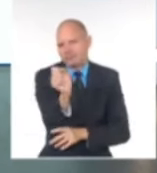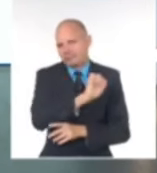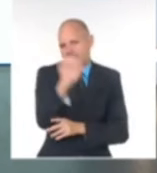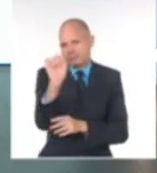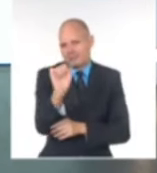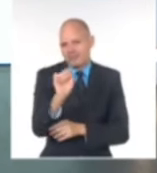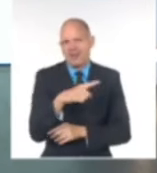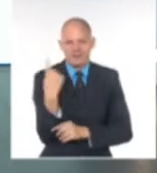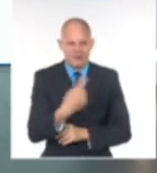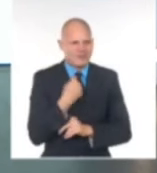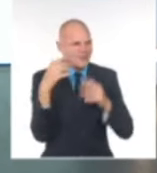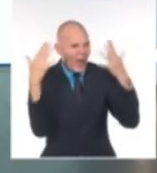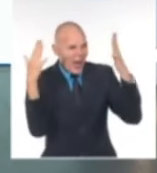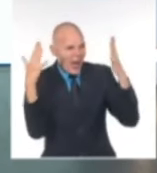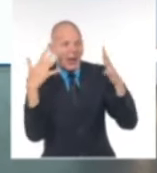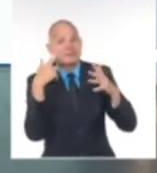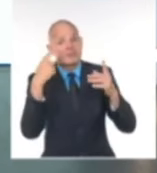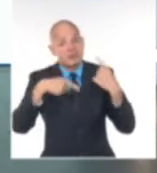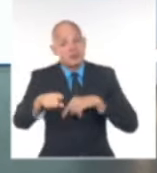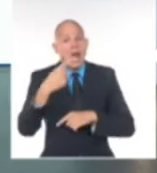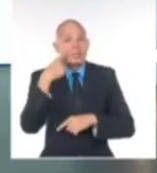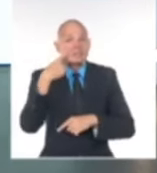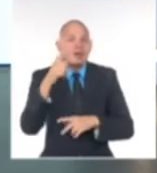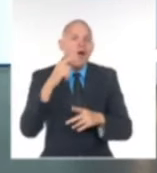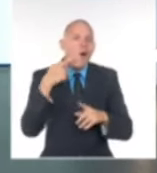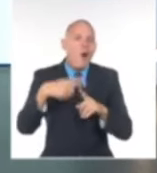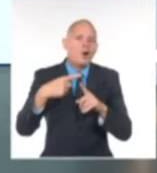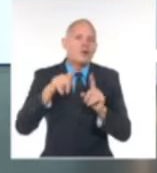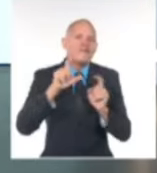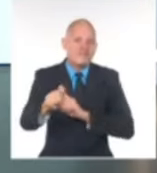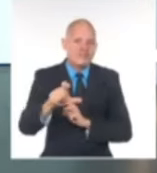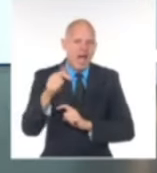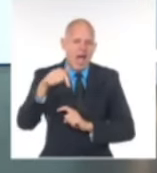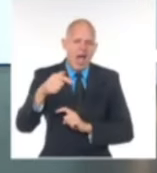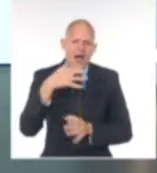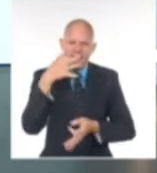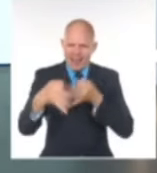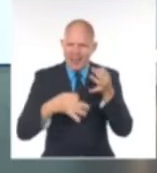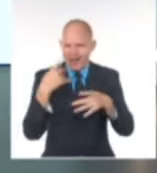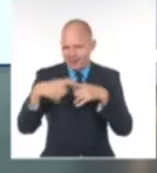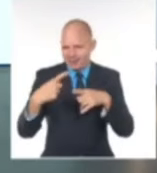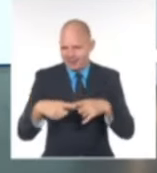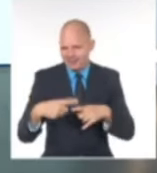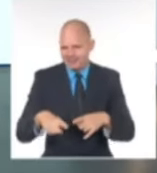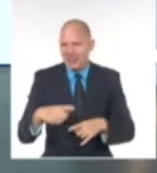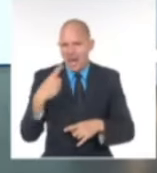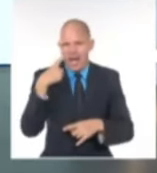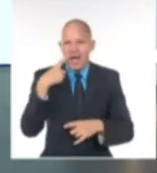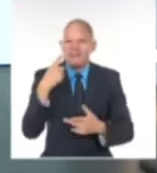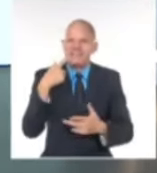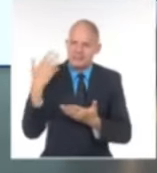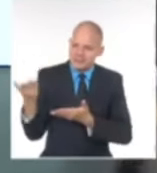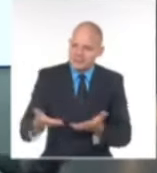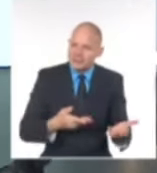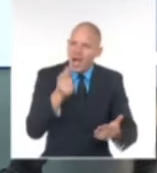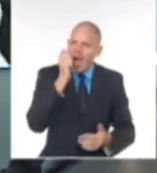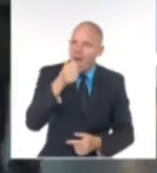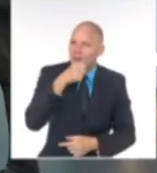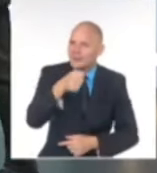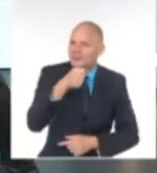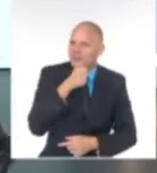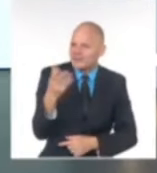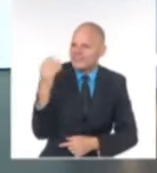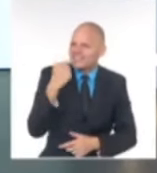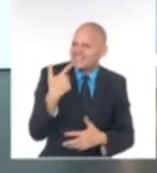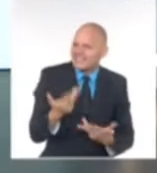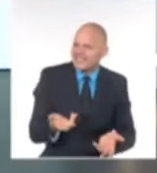su clasificación a la gran final. Con los detalles de lo acontecido esta jornada, el colega Yunel Hernández. ¿Cómo estás, Yunel? Bienvenido. Muchísimas gracias.